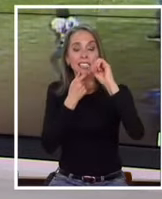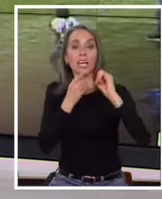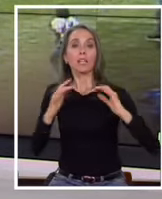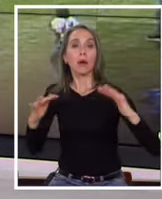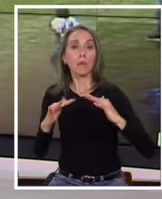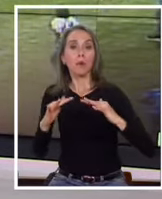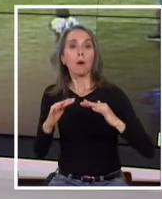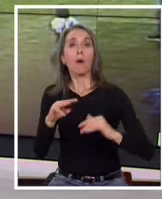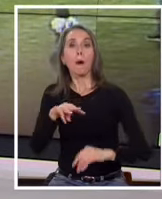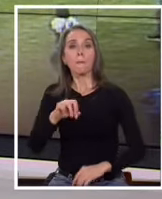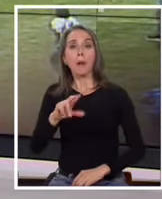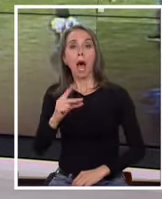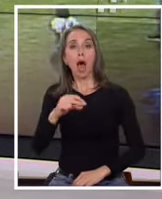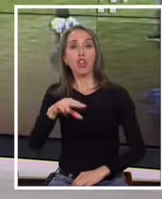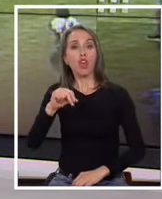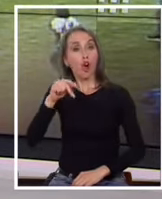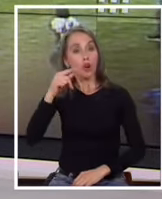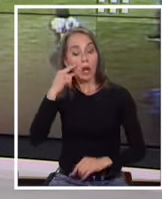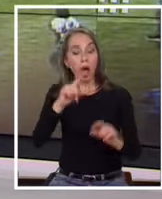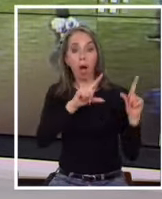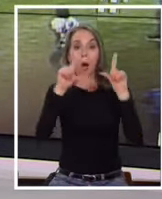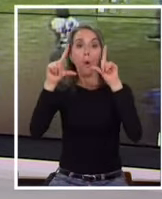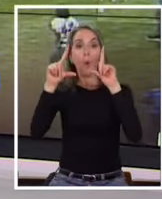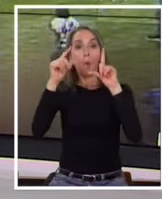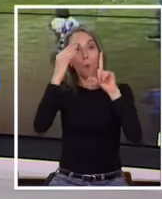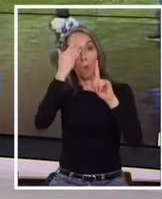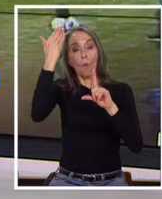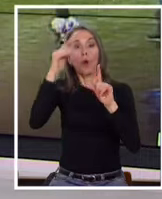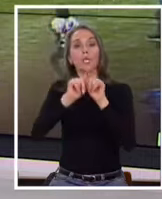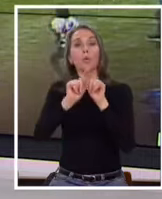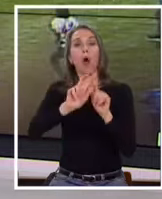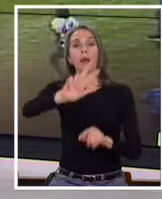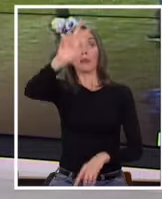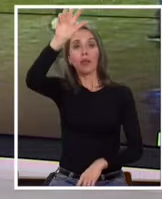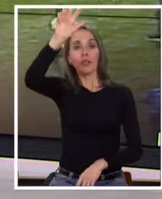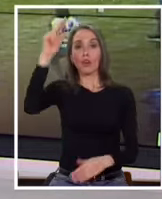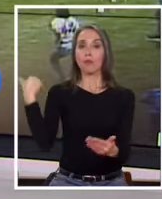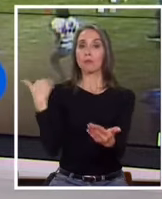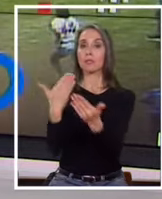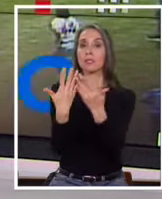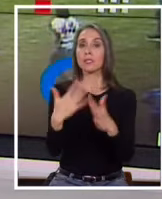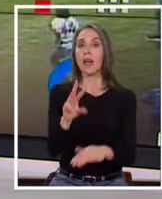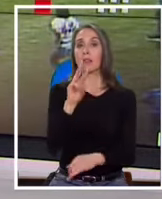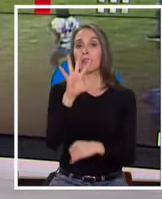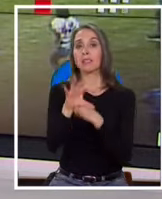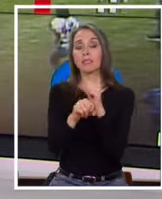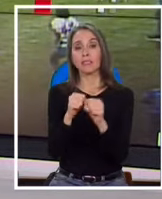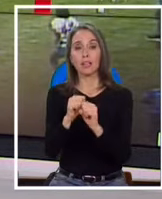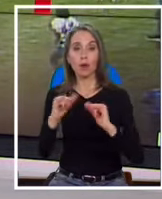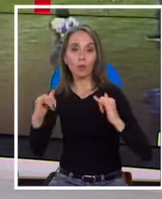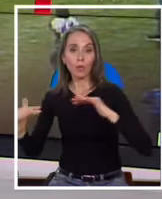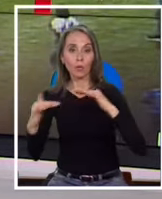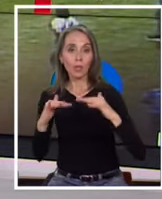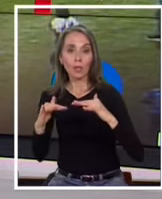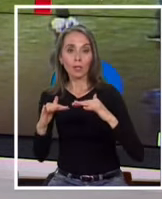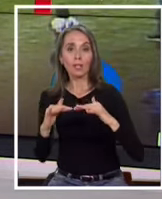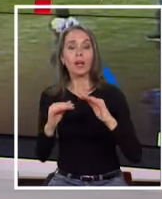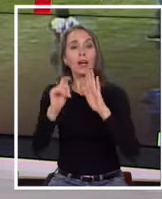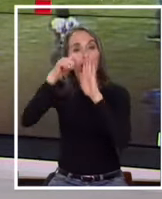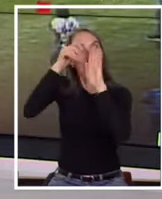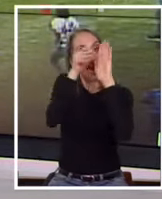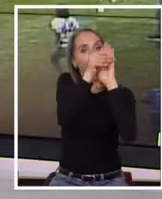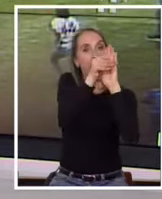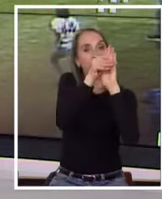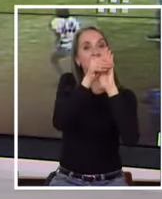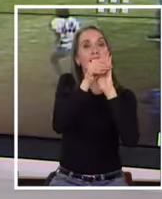figura de Diego Armando Maradona a una altura casi divina. A 35 años de ese duelo recordamos en Archivo 24 las peleas